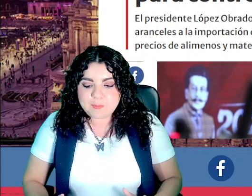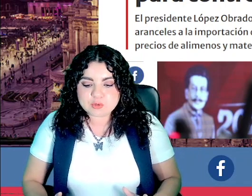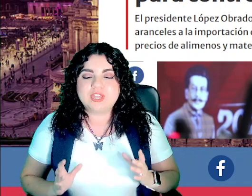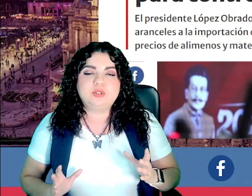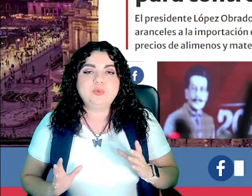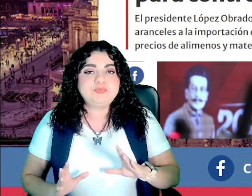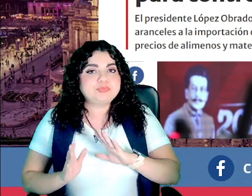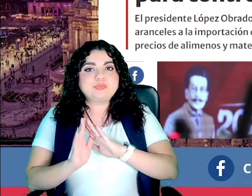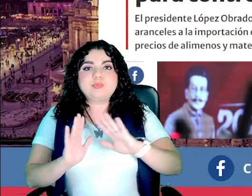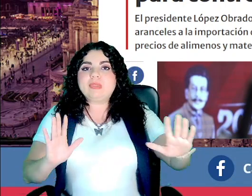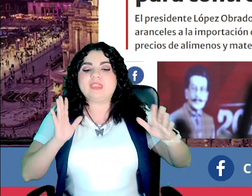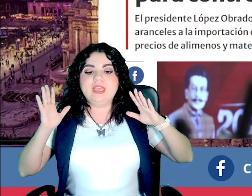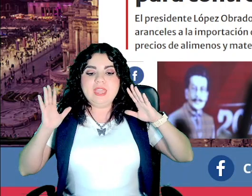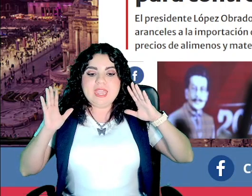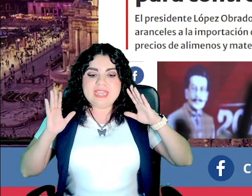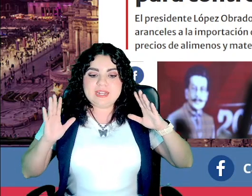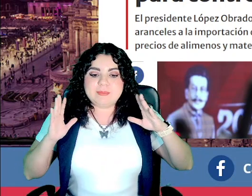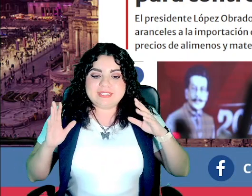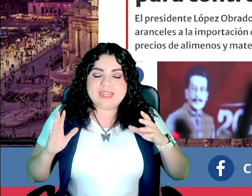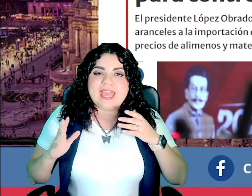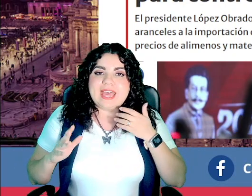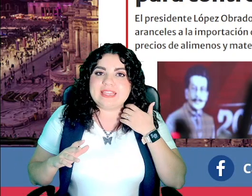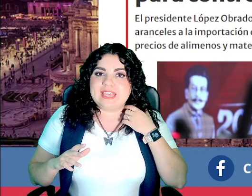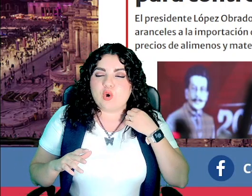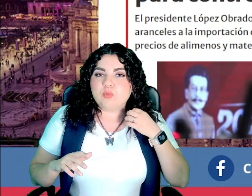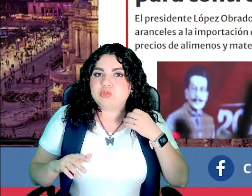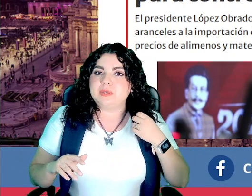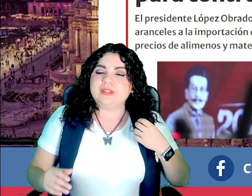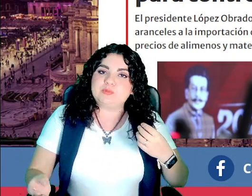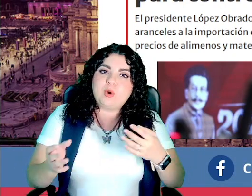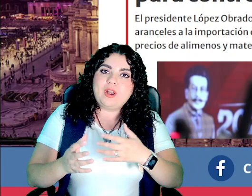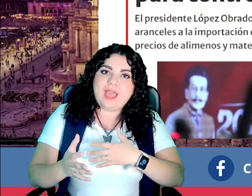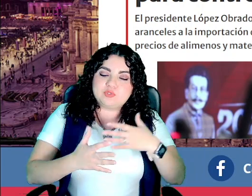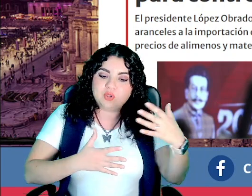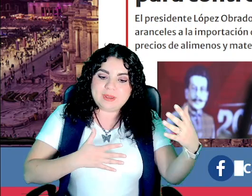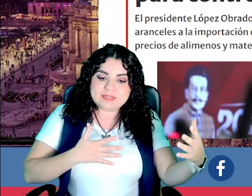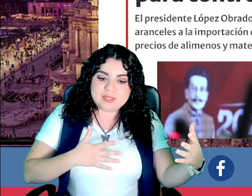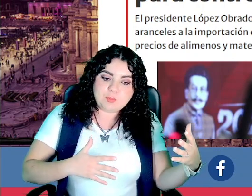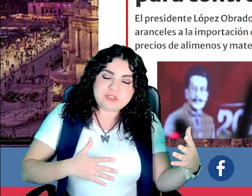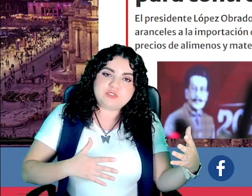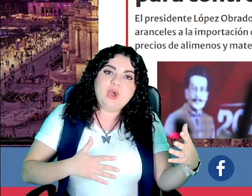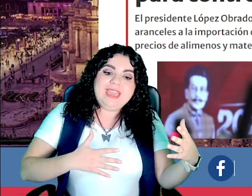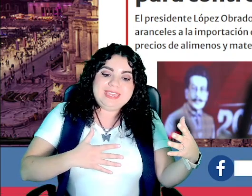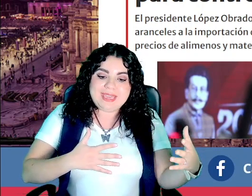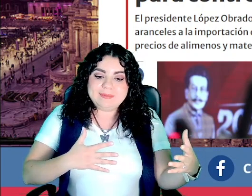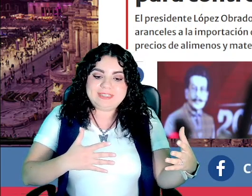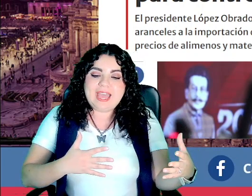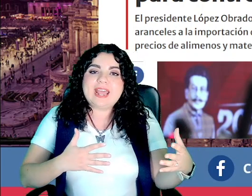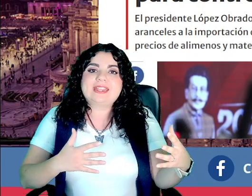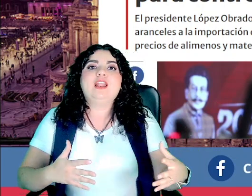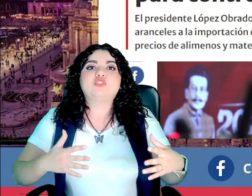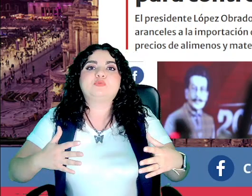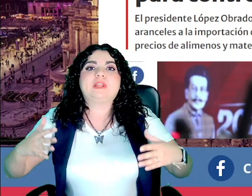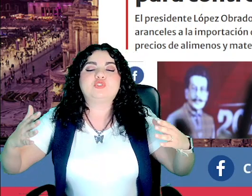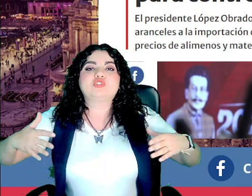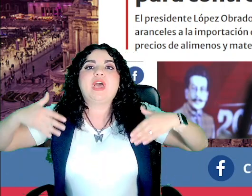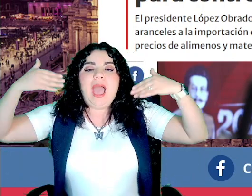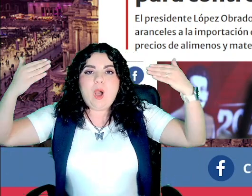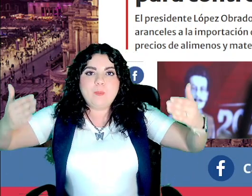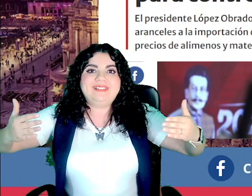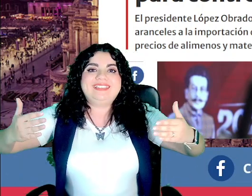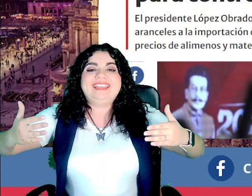está apostando en materia de combustibles por absorber este impuesto y evitar que los